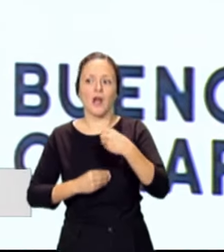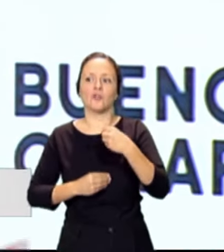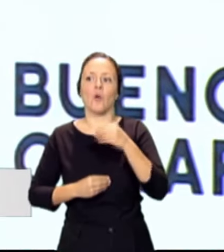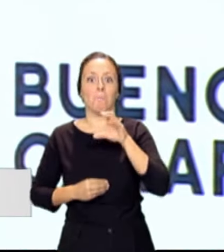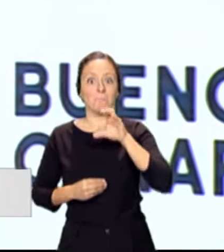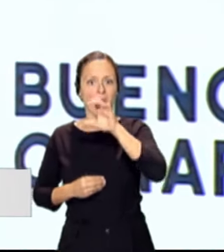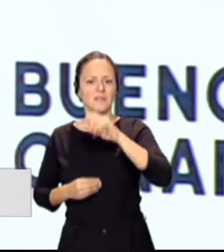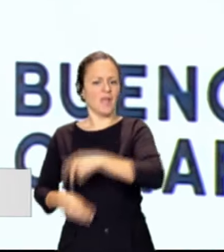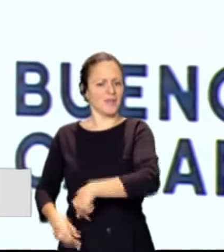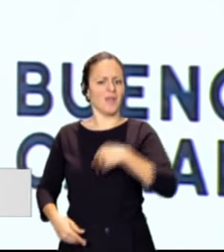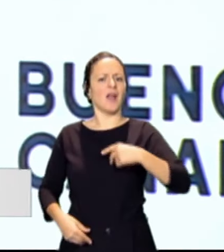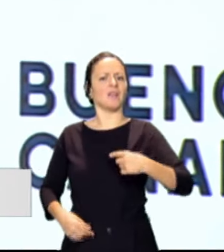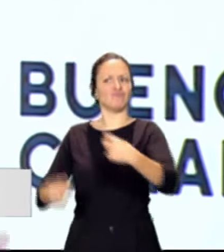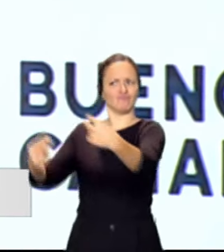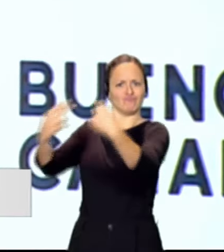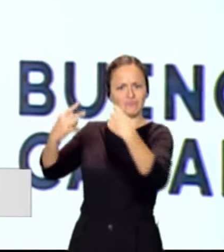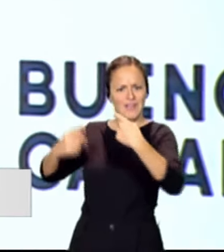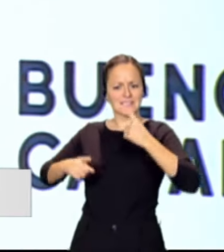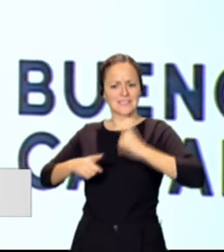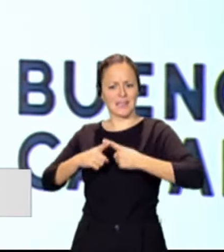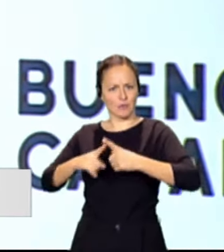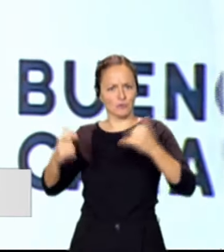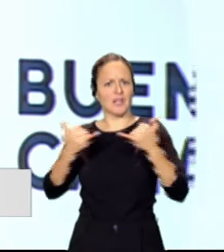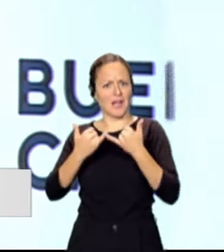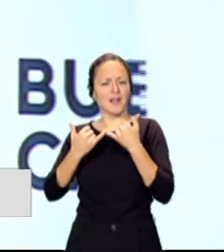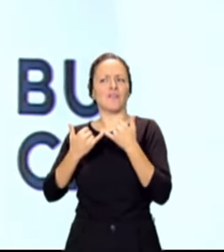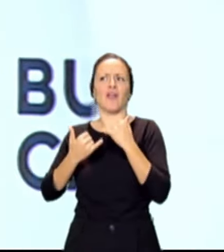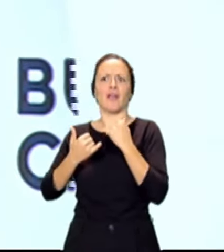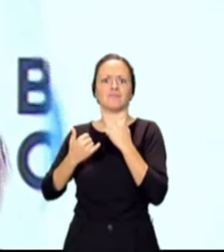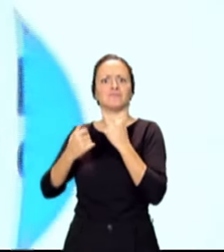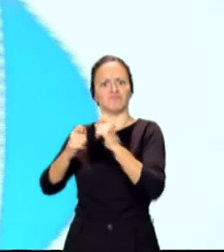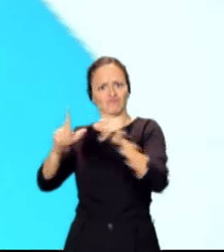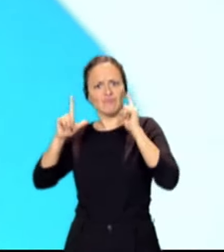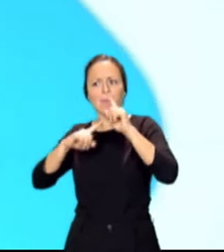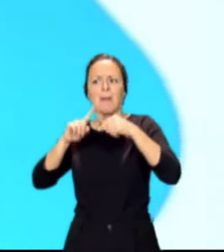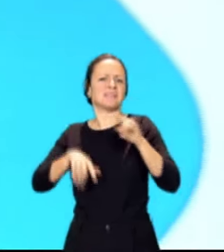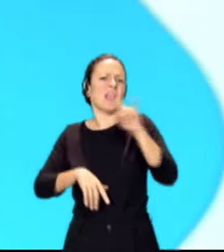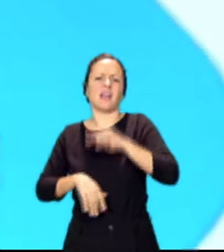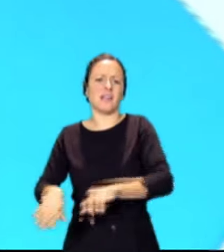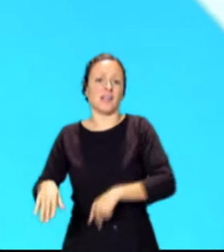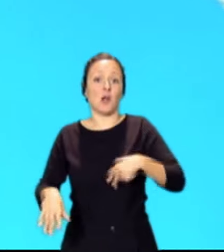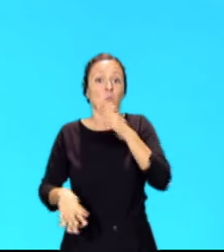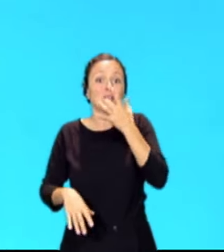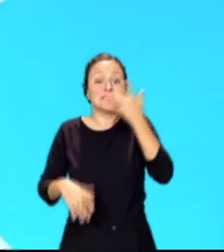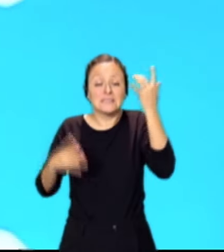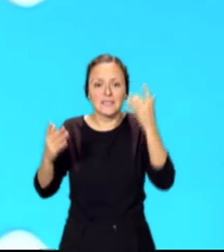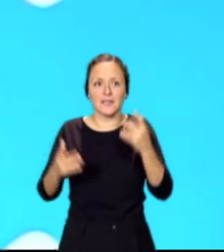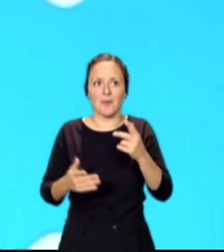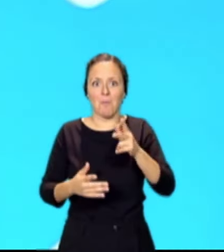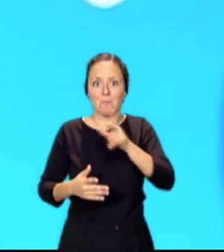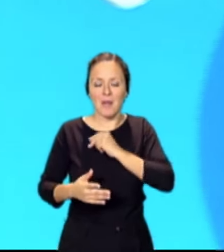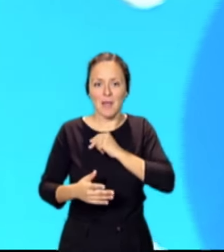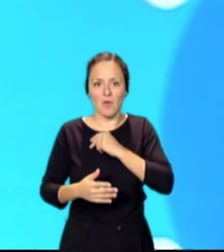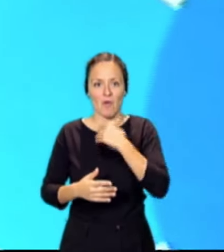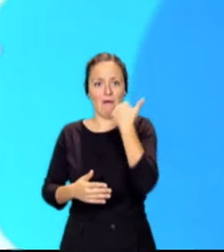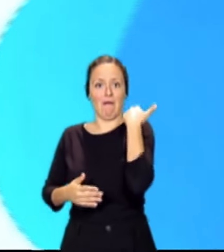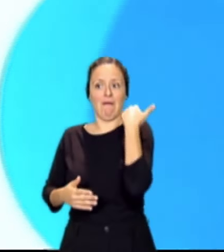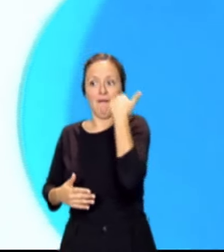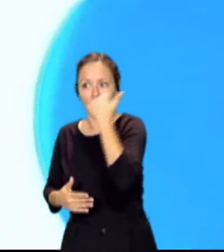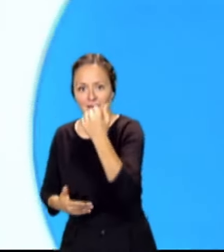alegro mucho que se hable de Santa Cruz que sal de tenerife y sobre todo de todo Canarias no porque cuando te llaman a entregarte aquella eh